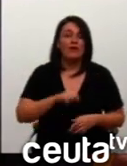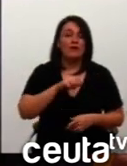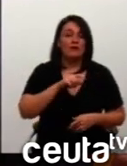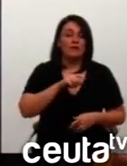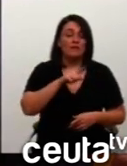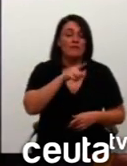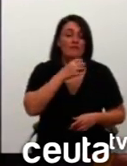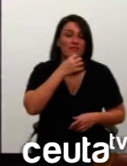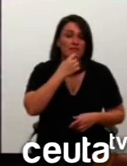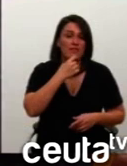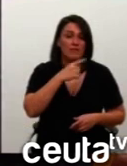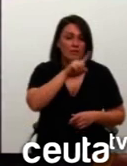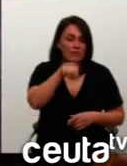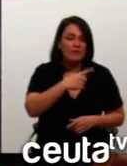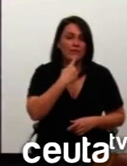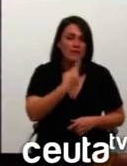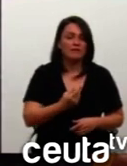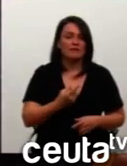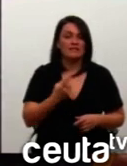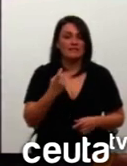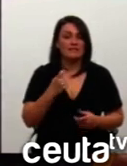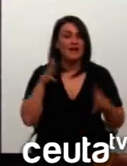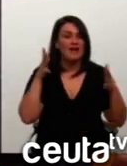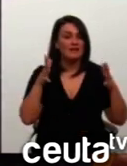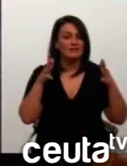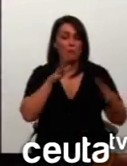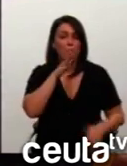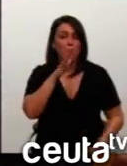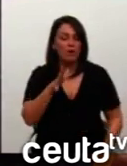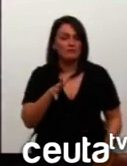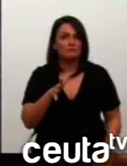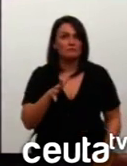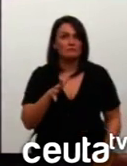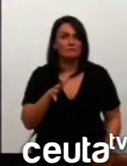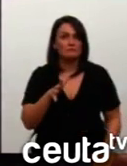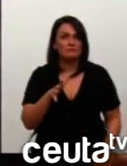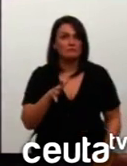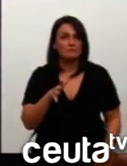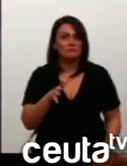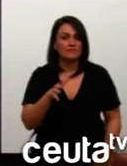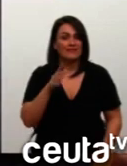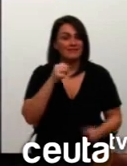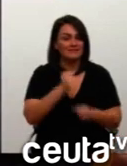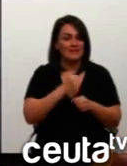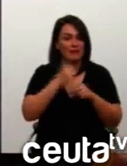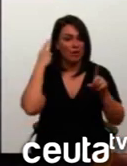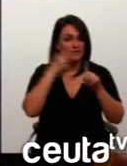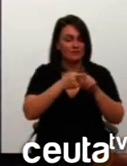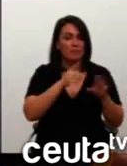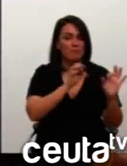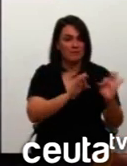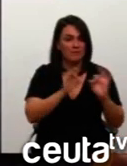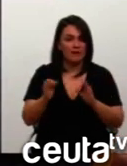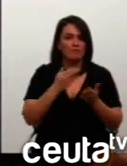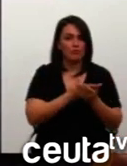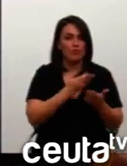los asesores porque no solamente trabajan para preparar las propuestas y las interpelaciones. Claro, los demás